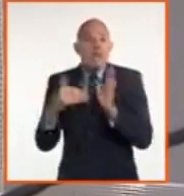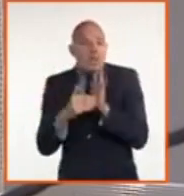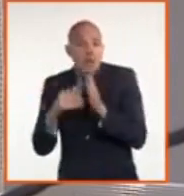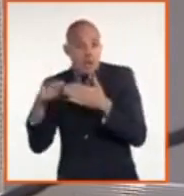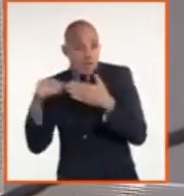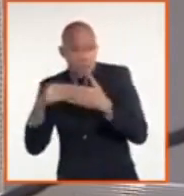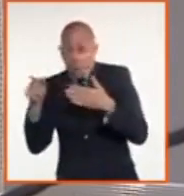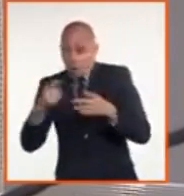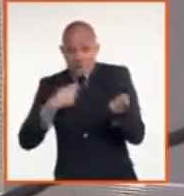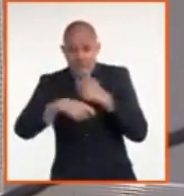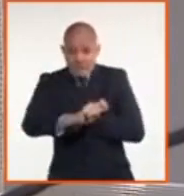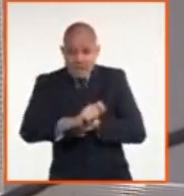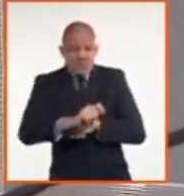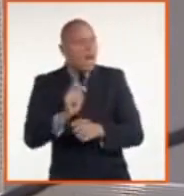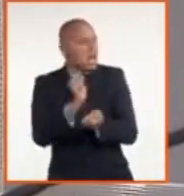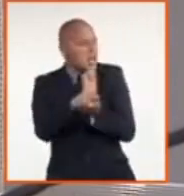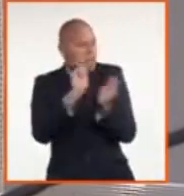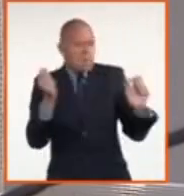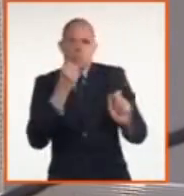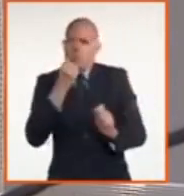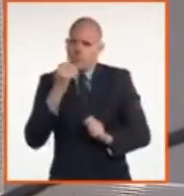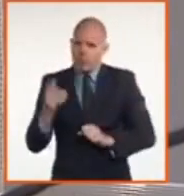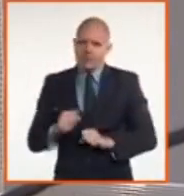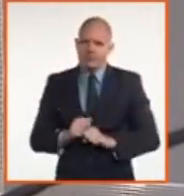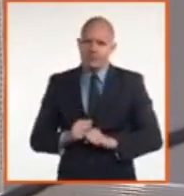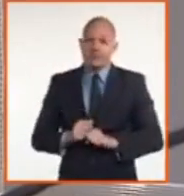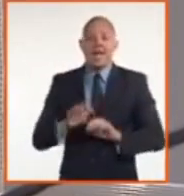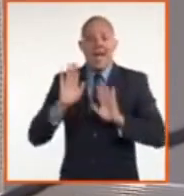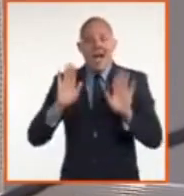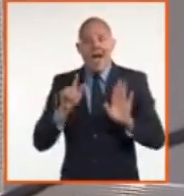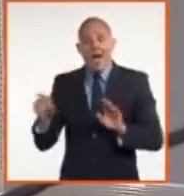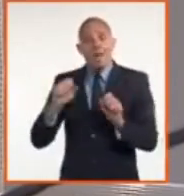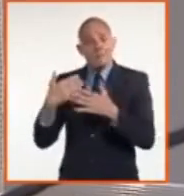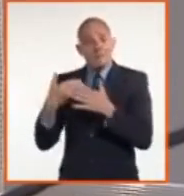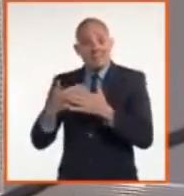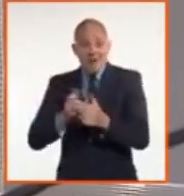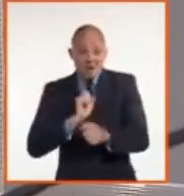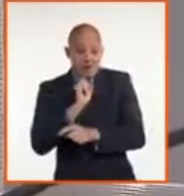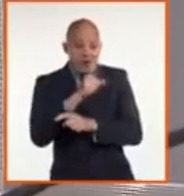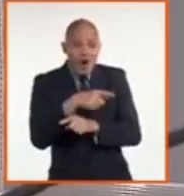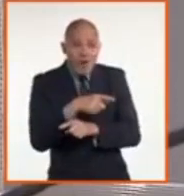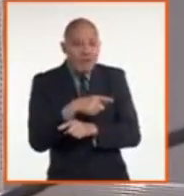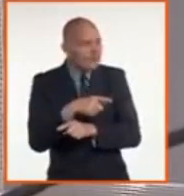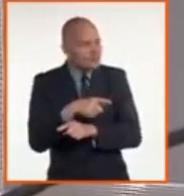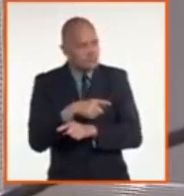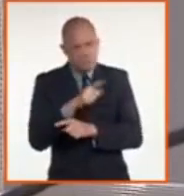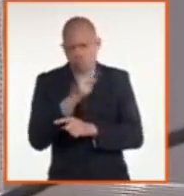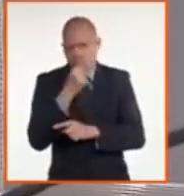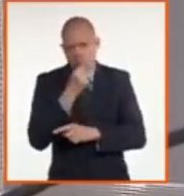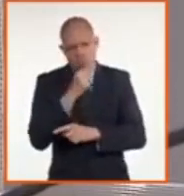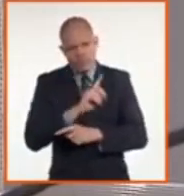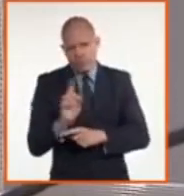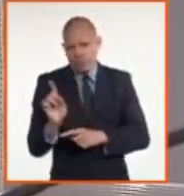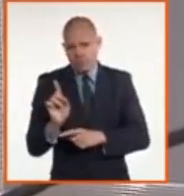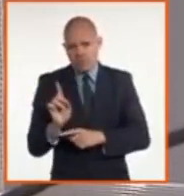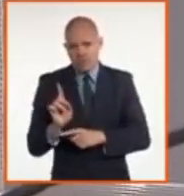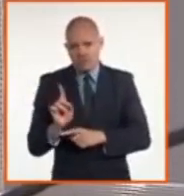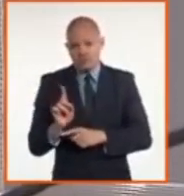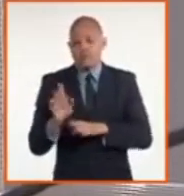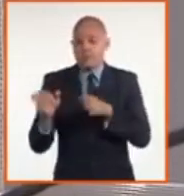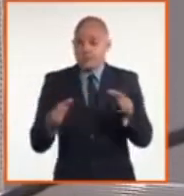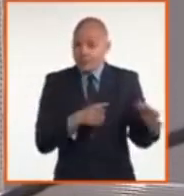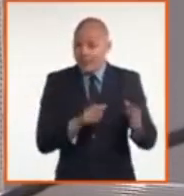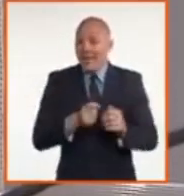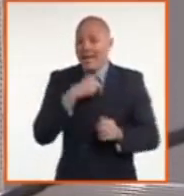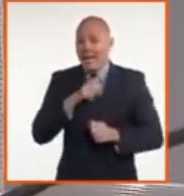es decir el tema está en que para implementar la venta como decía tenemos un límite porque los mercados como como